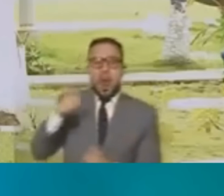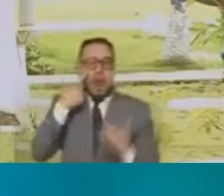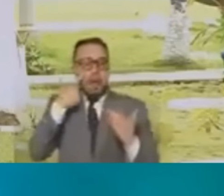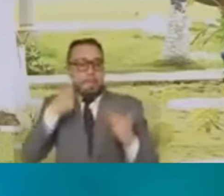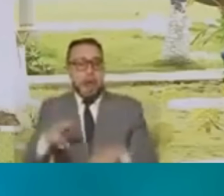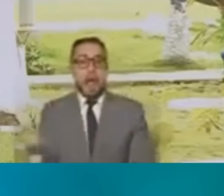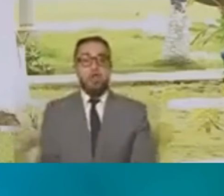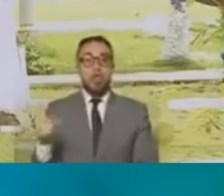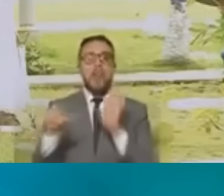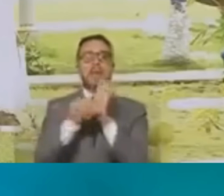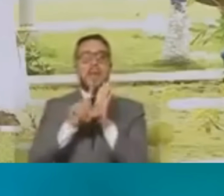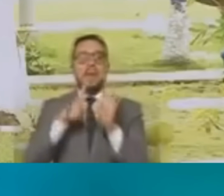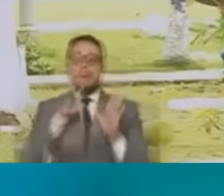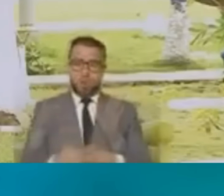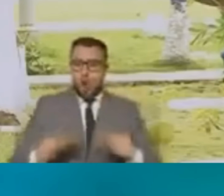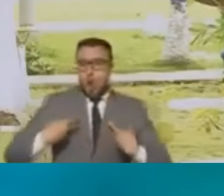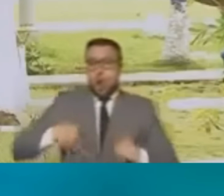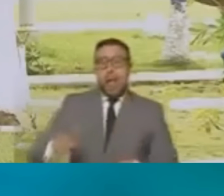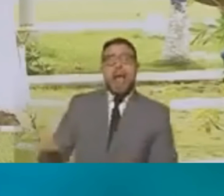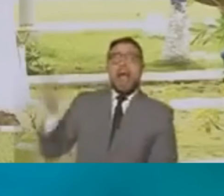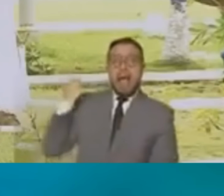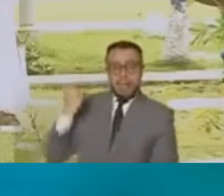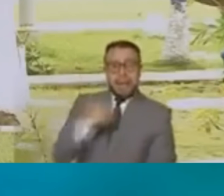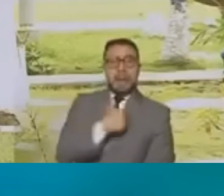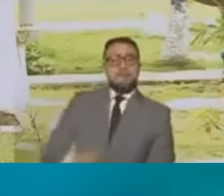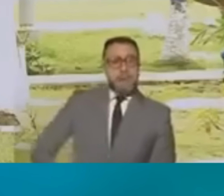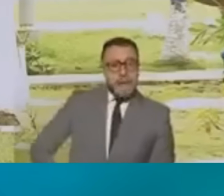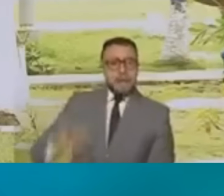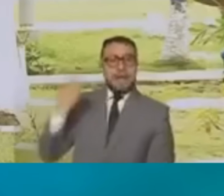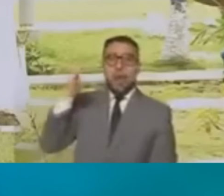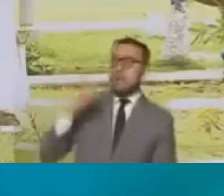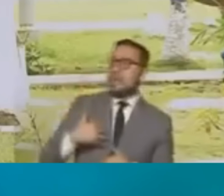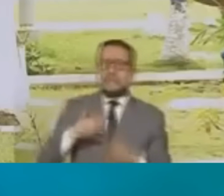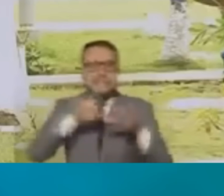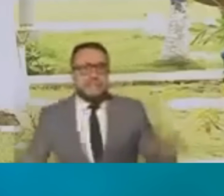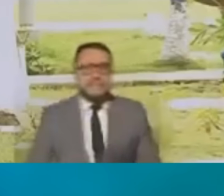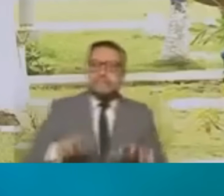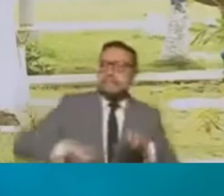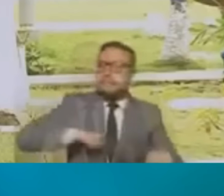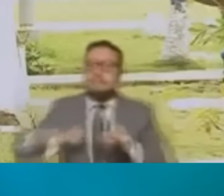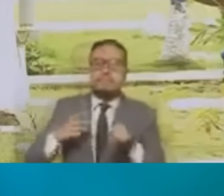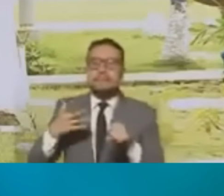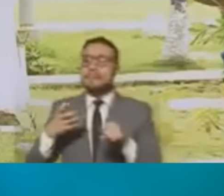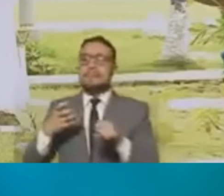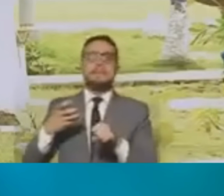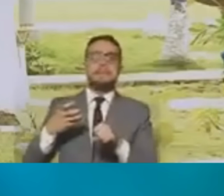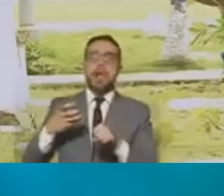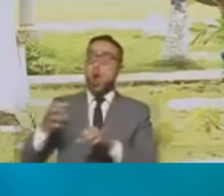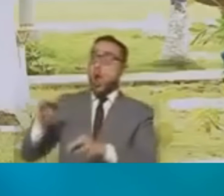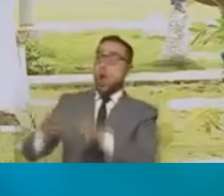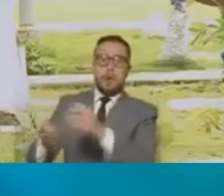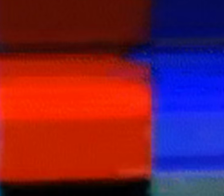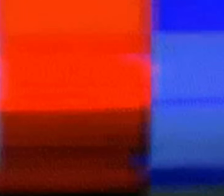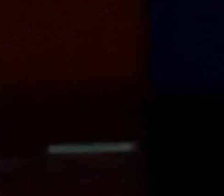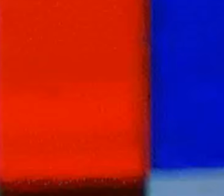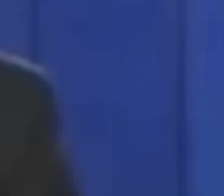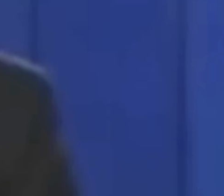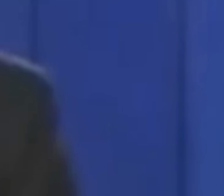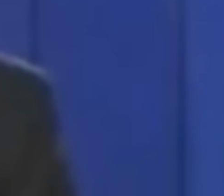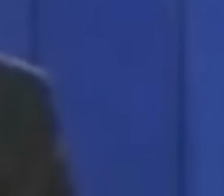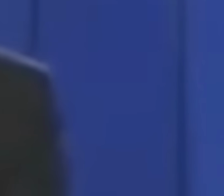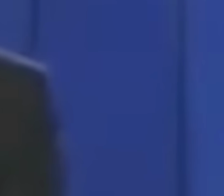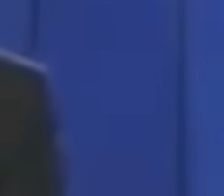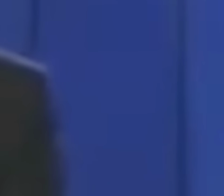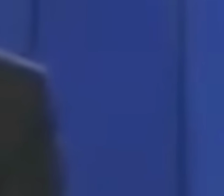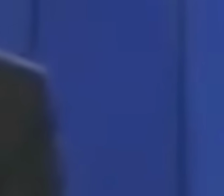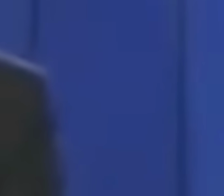que supuestamente habrían incurrido en delitos. Cualquier presidente de la República de Colombia hubiera hecho todo lo posible para torpedear el proceso. Sobre